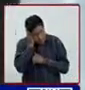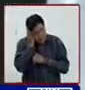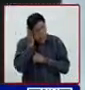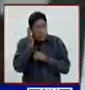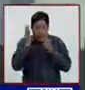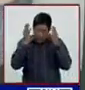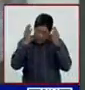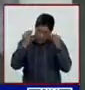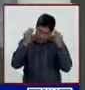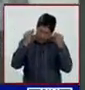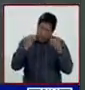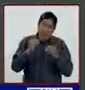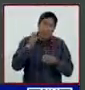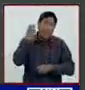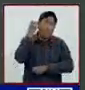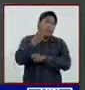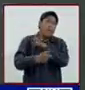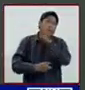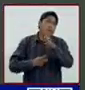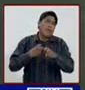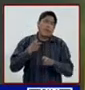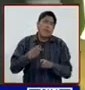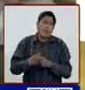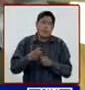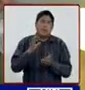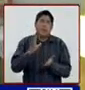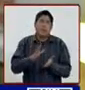la enseñanza de esta feria es que ellos